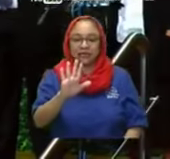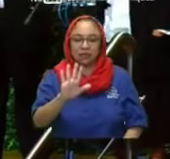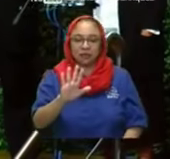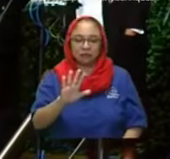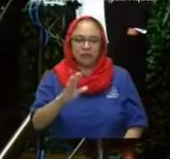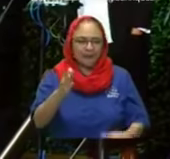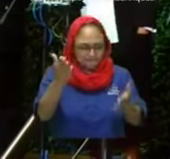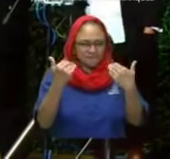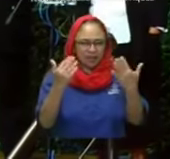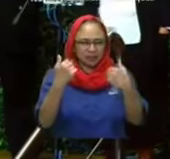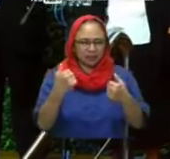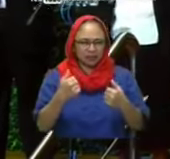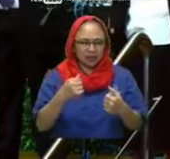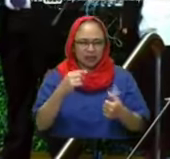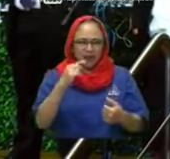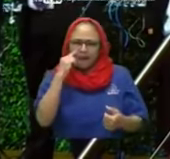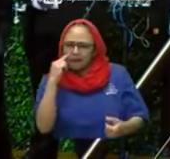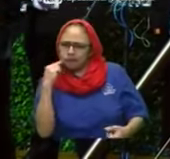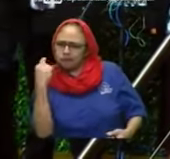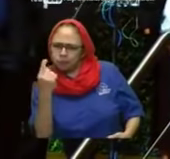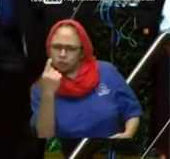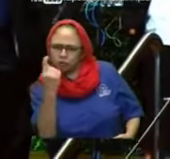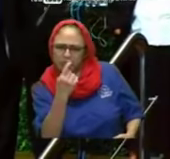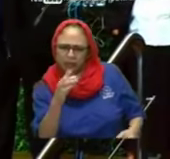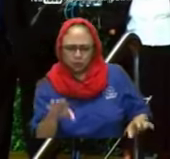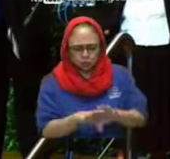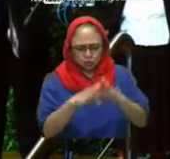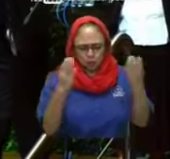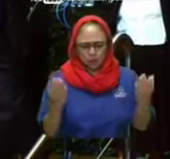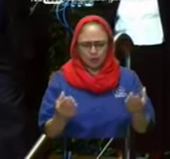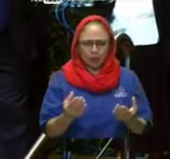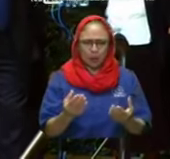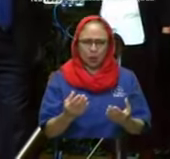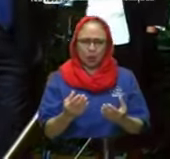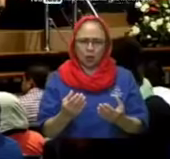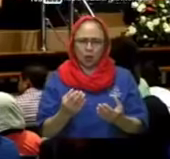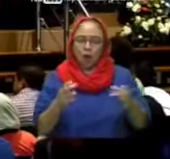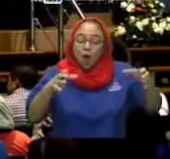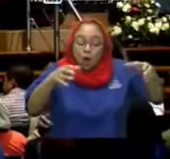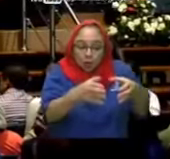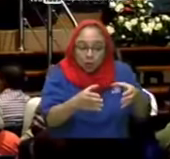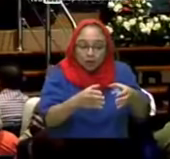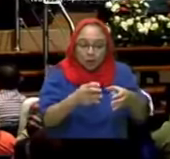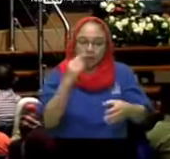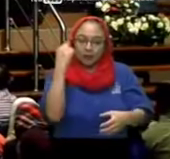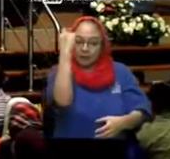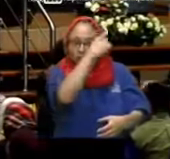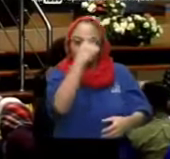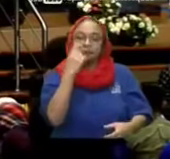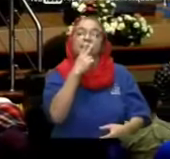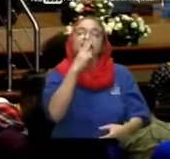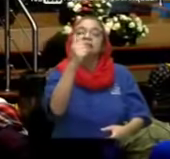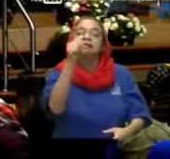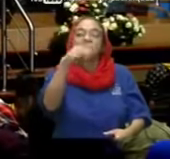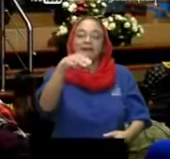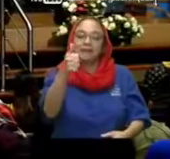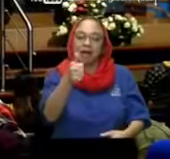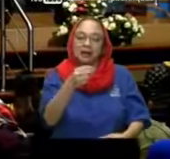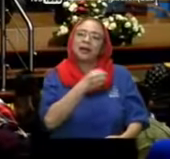mi hermano que está viniendo por primera vez a la iglesia. Mi hermano está viniendo por primera vez a esta iglesia,